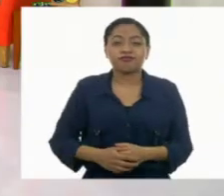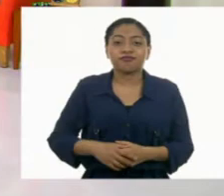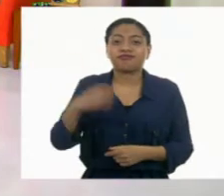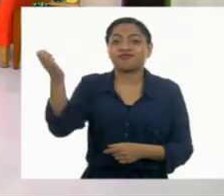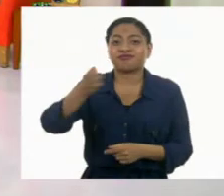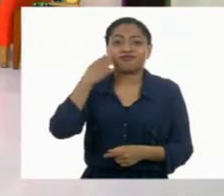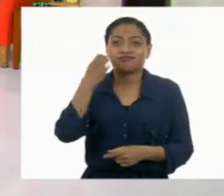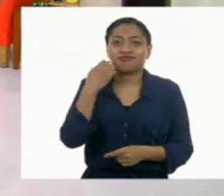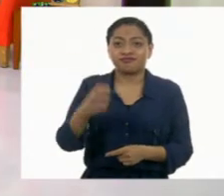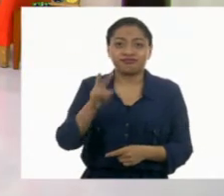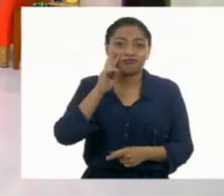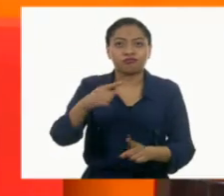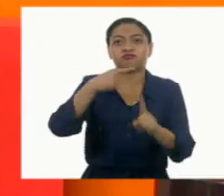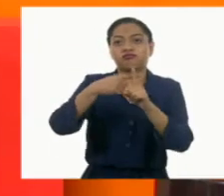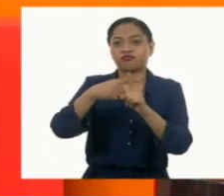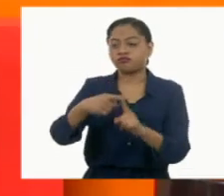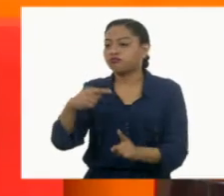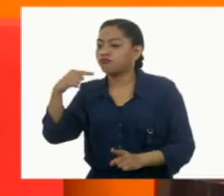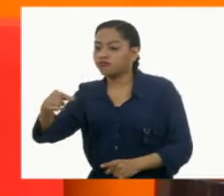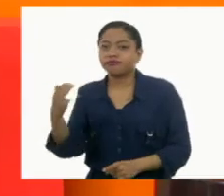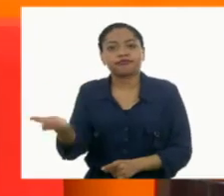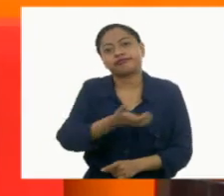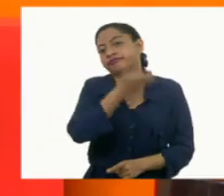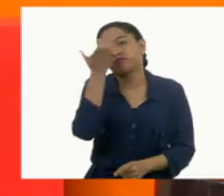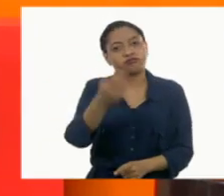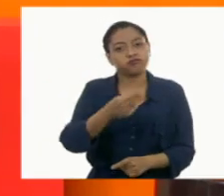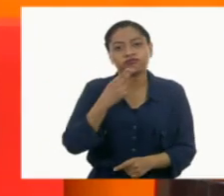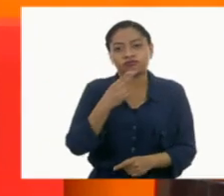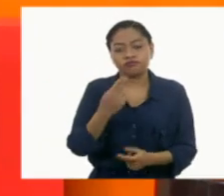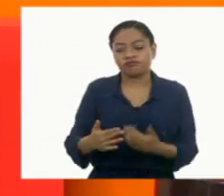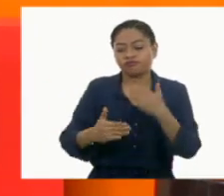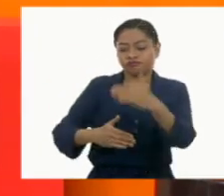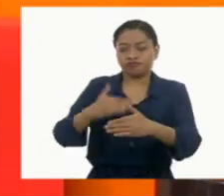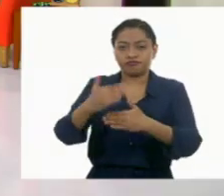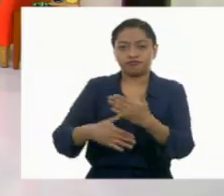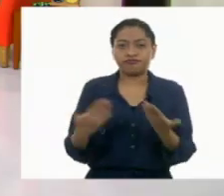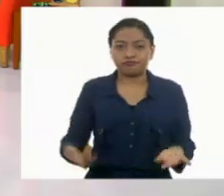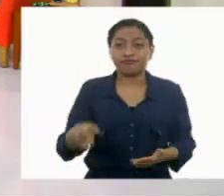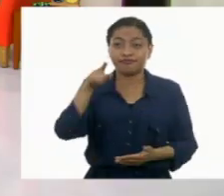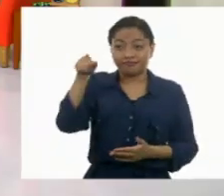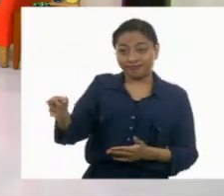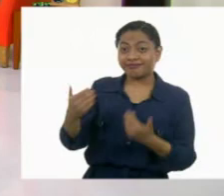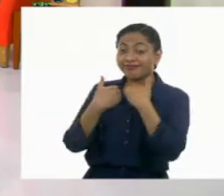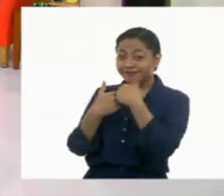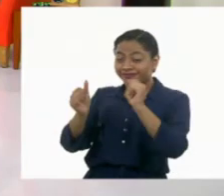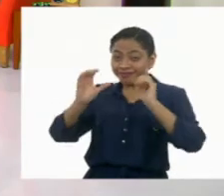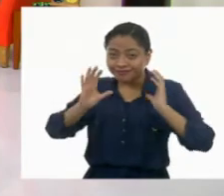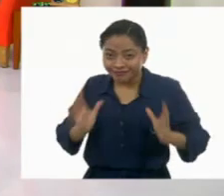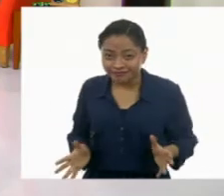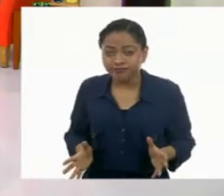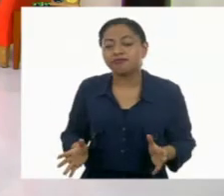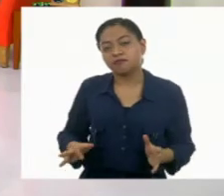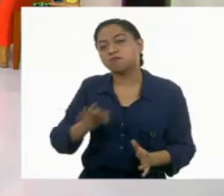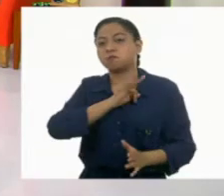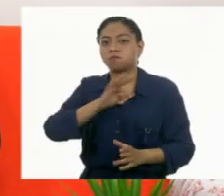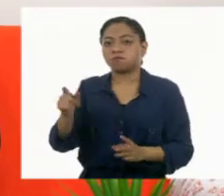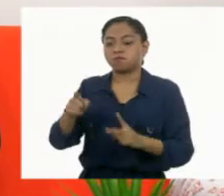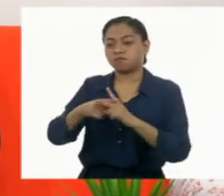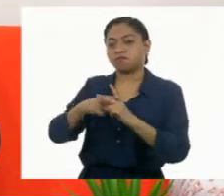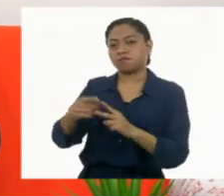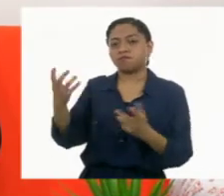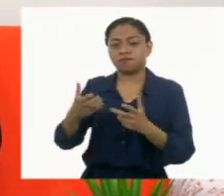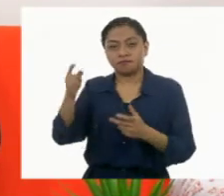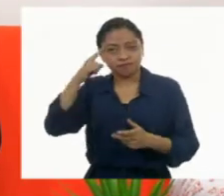académico se leen mucho, porque hay que hacer un procedimiento. Claro. Entonces tiene que estar perfectamente ubicables dentro del texto en braille,